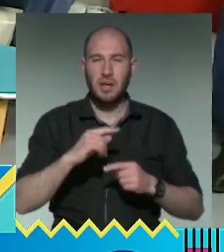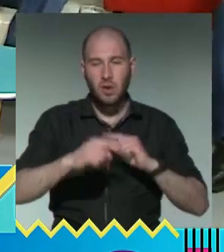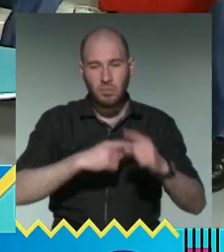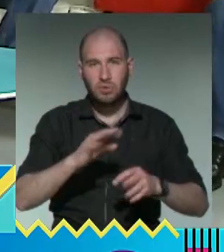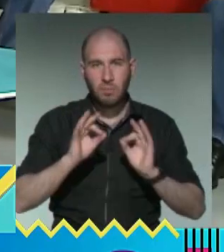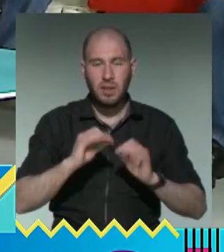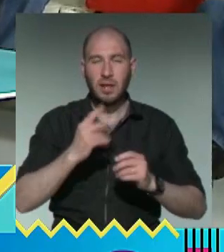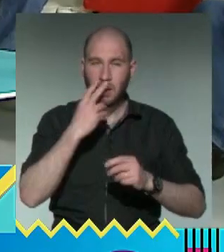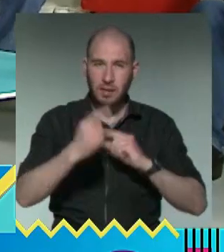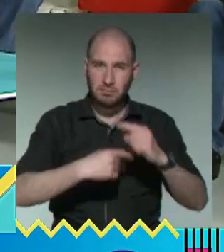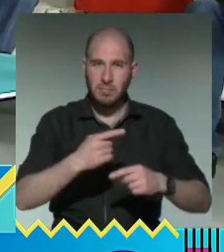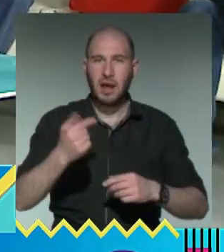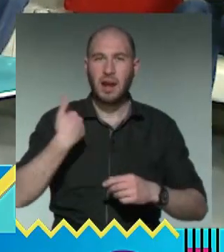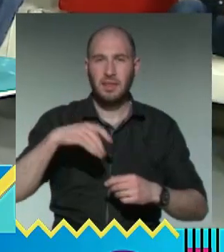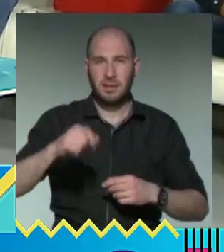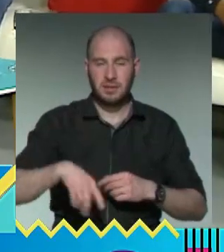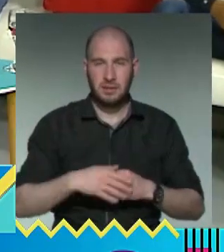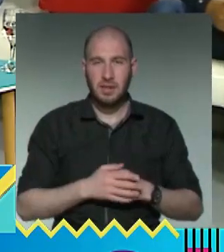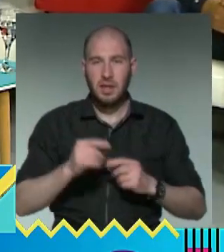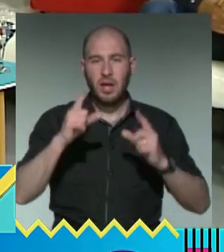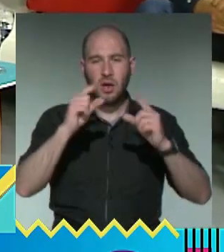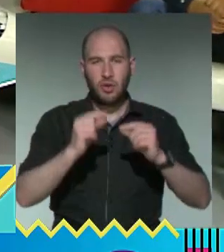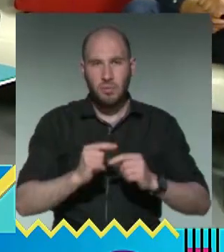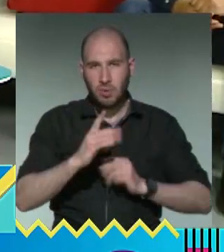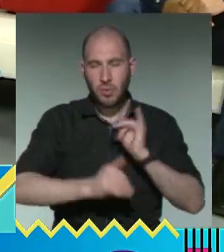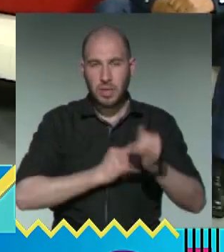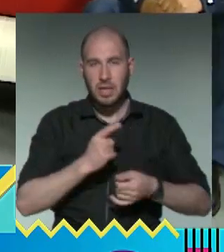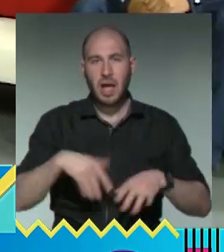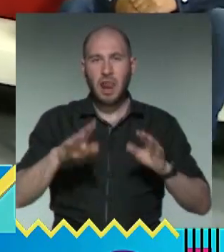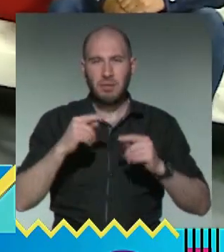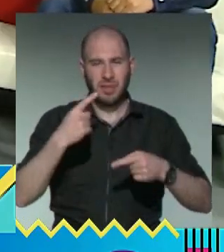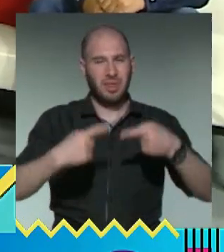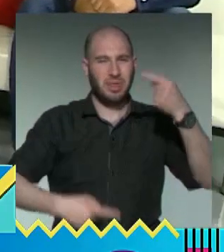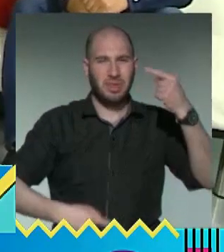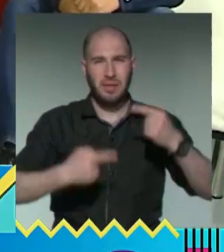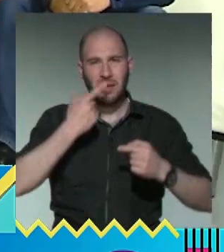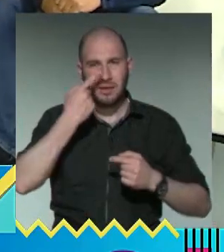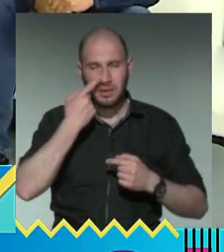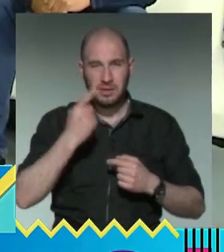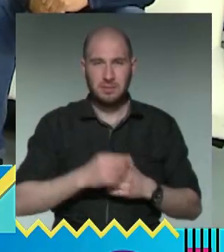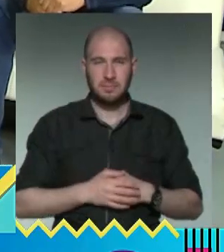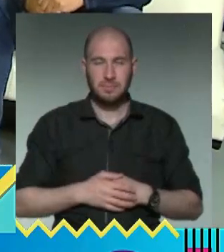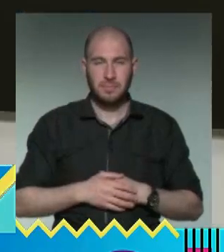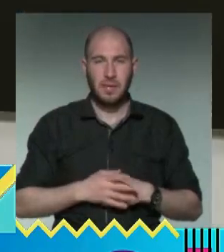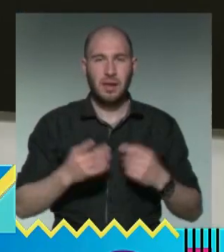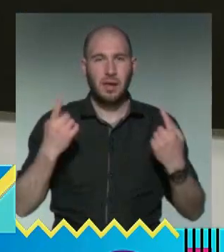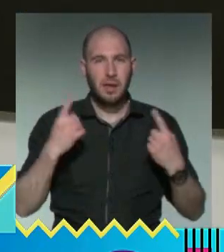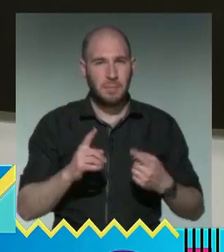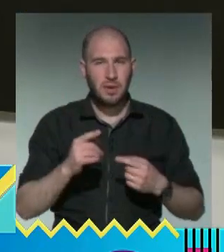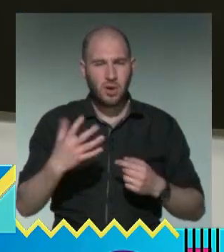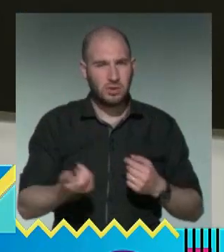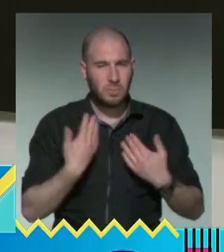de la matriz energética que tenemos en el país? Digo, con estos números que decíamos que quizás están muy alejados de la expectativa que se tiene, ¿pero se puede